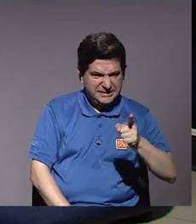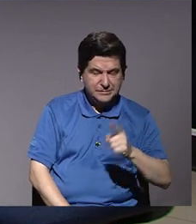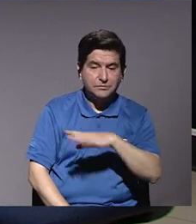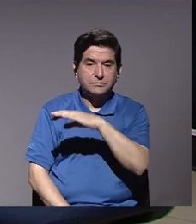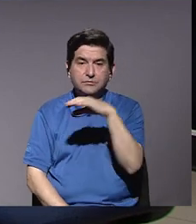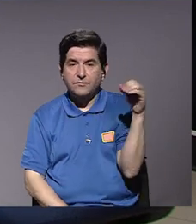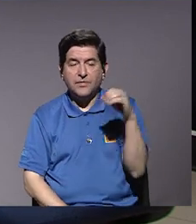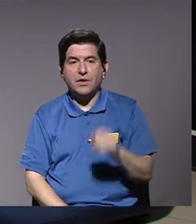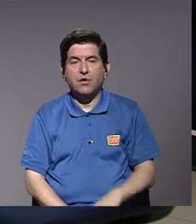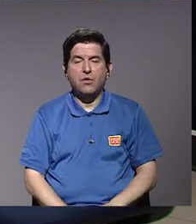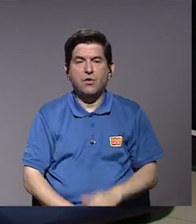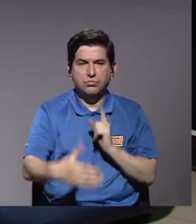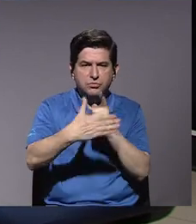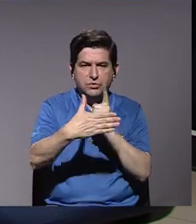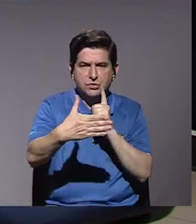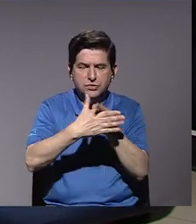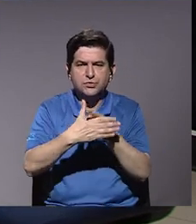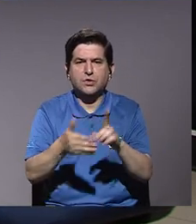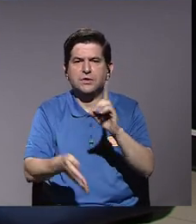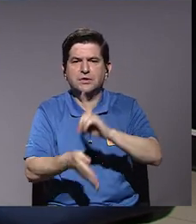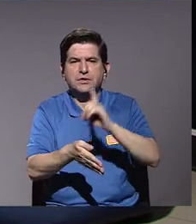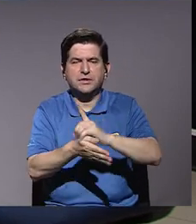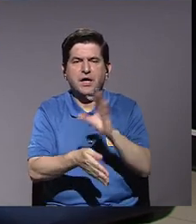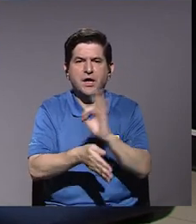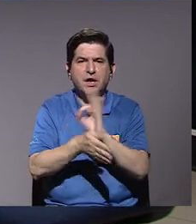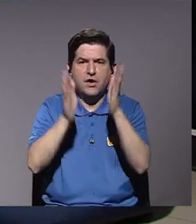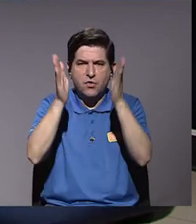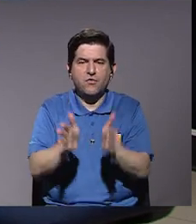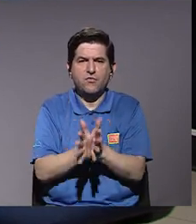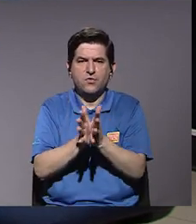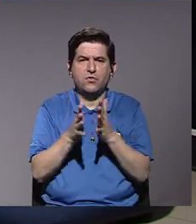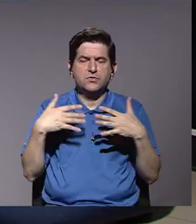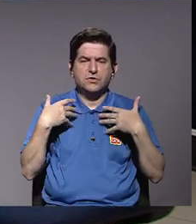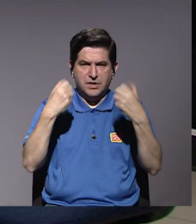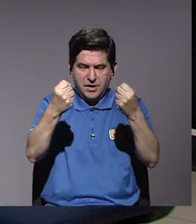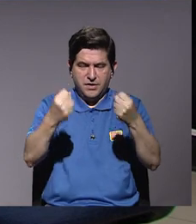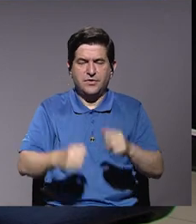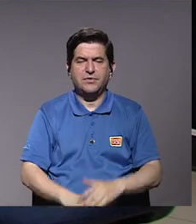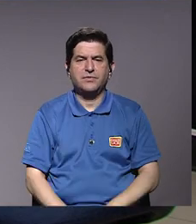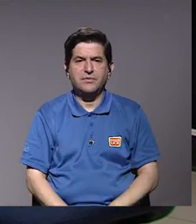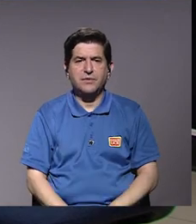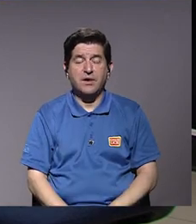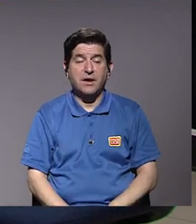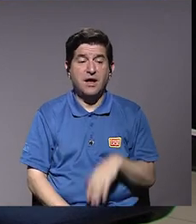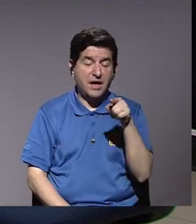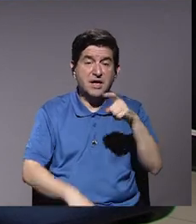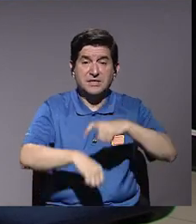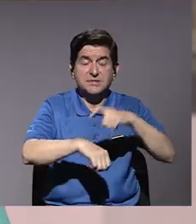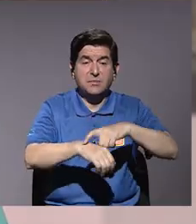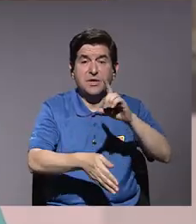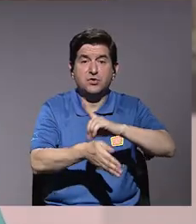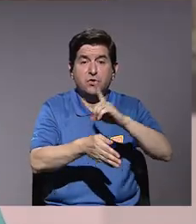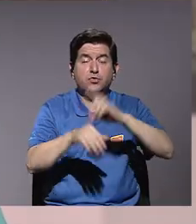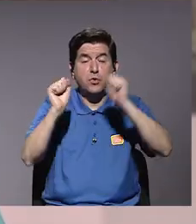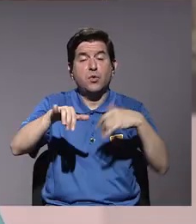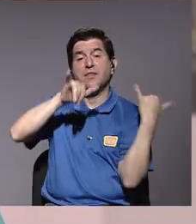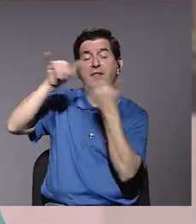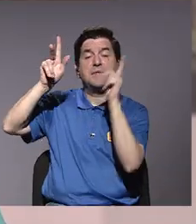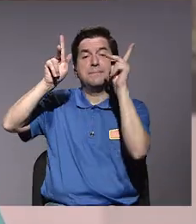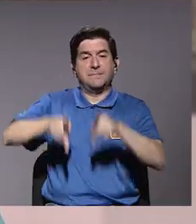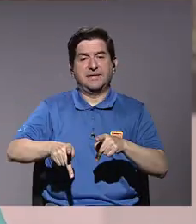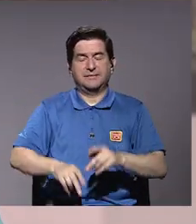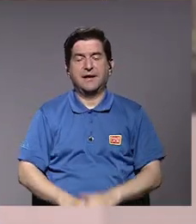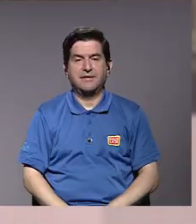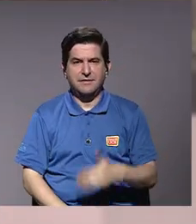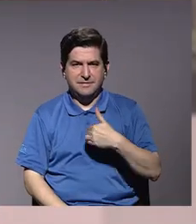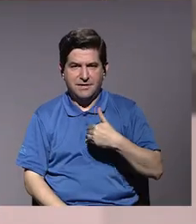amenazas o insultar a un médico, a un funcionario, uh-huh, de salud, porque ya eso, entonces ya, más bien el médico lo tomaría como para demandar a la persona